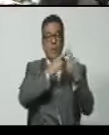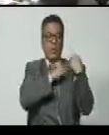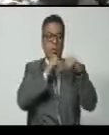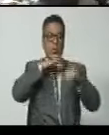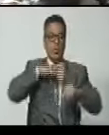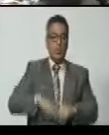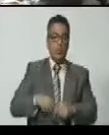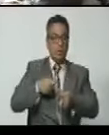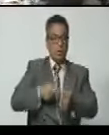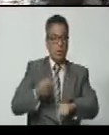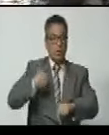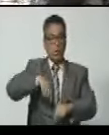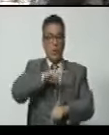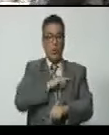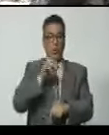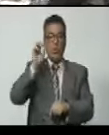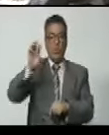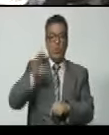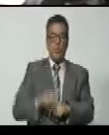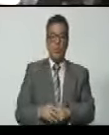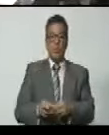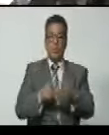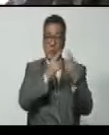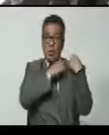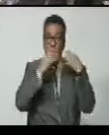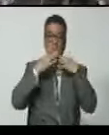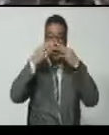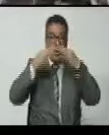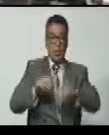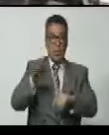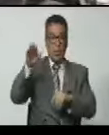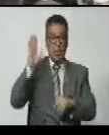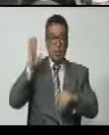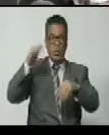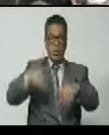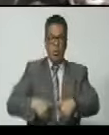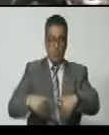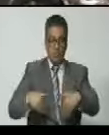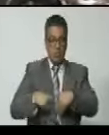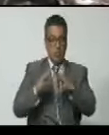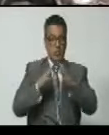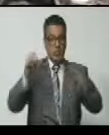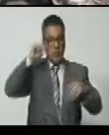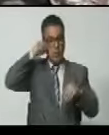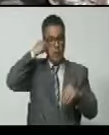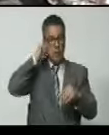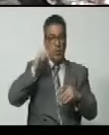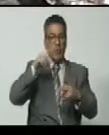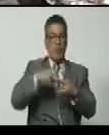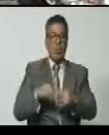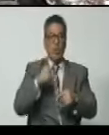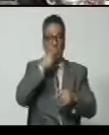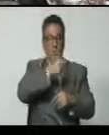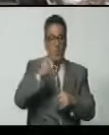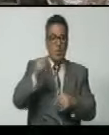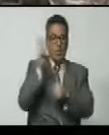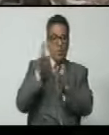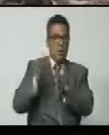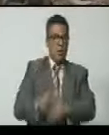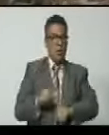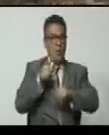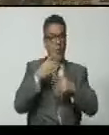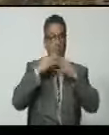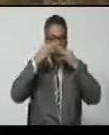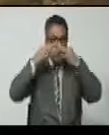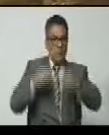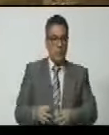historia emancipadora de nuestra patria, asumiendo un verdadero compromiso y sacrificio, recordado y honrado por el pueblo venezolano, quien